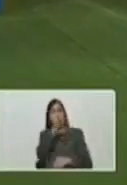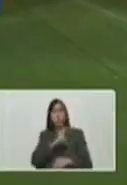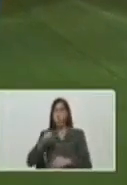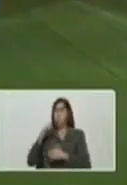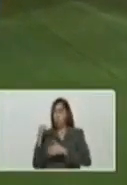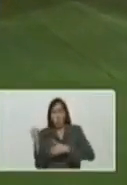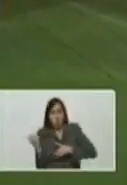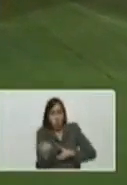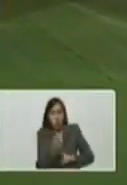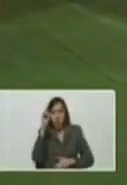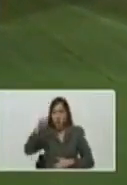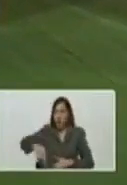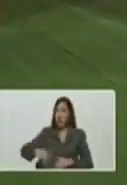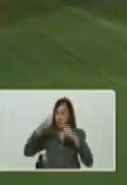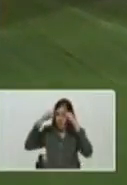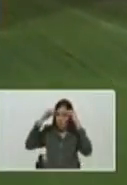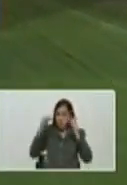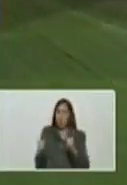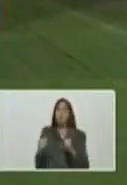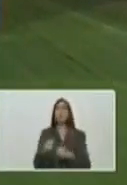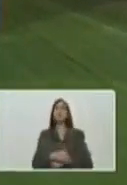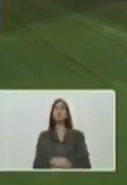del béisbol, que fue y que es.